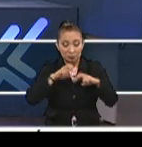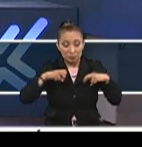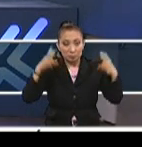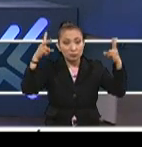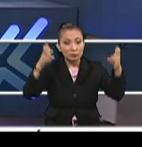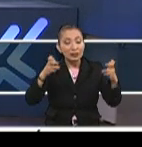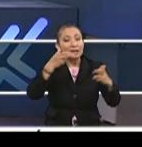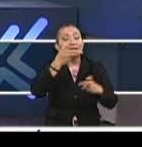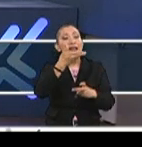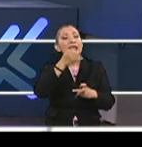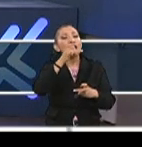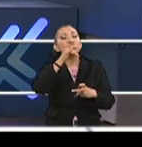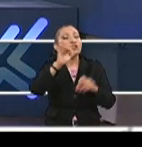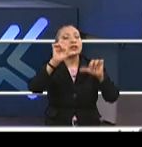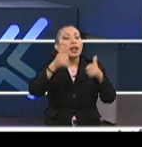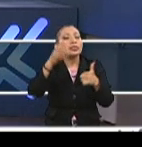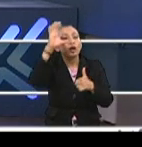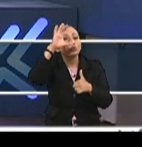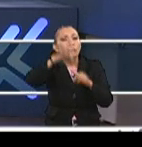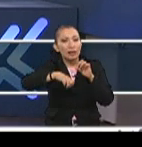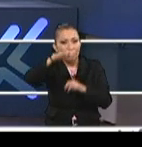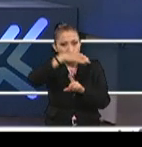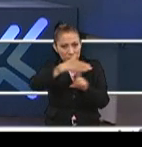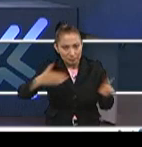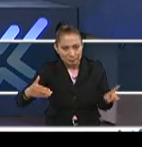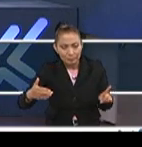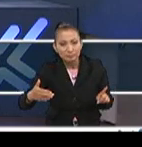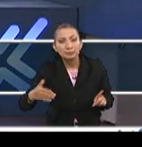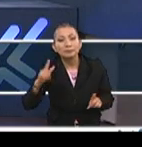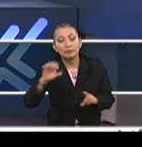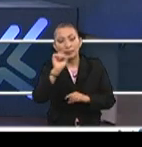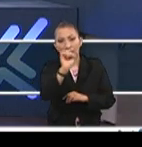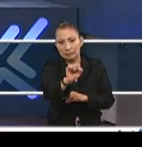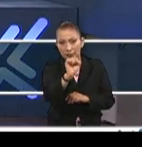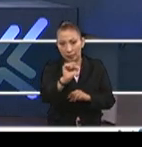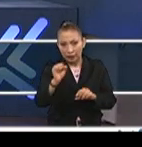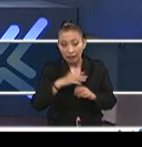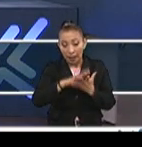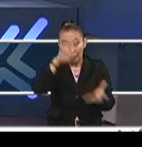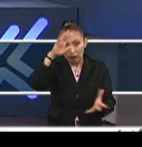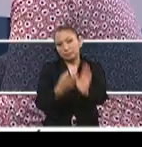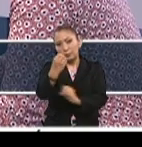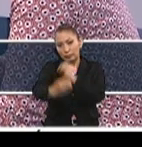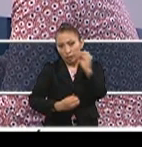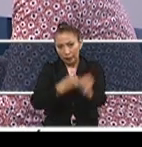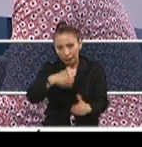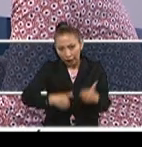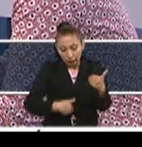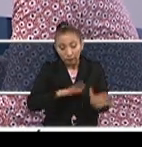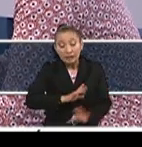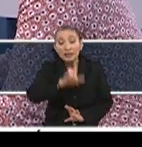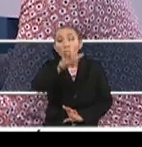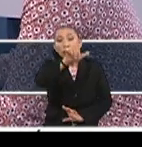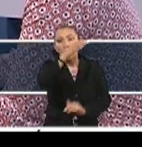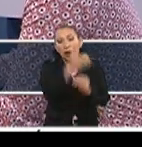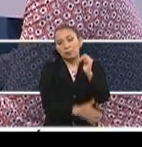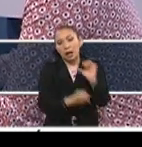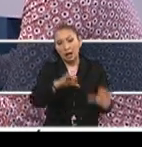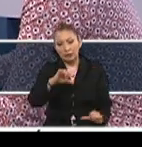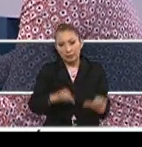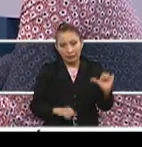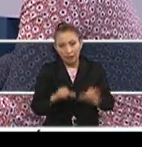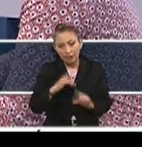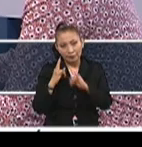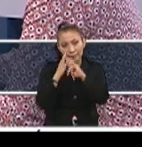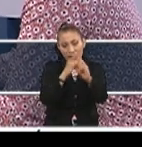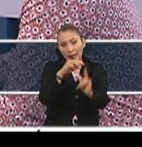sobre hitos del arte en la cultura medieval. El sábado se concentra en la mayoría de las actividades y el día lunes concluyen las actividades